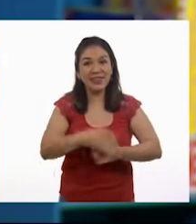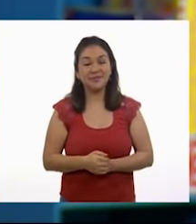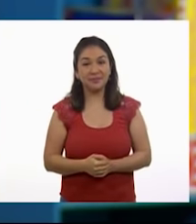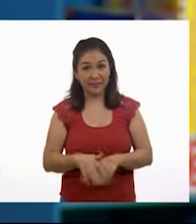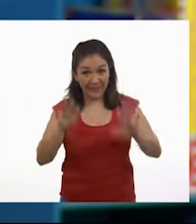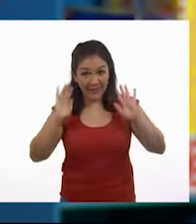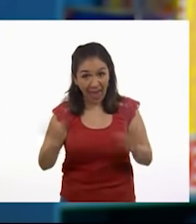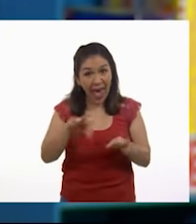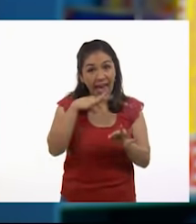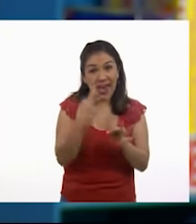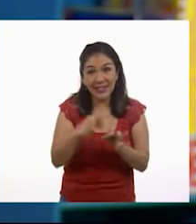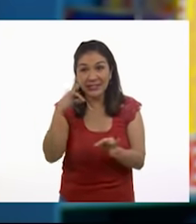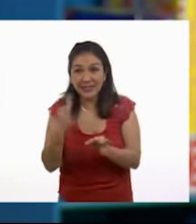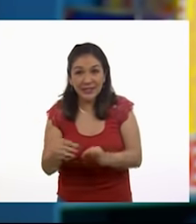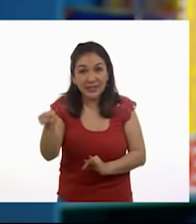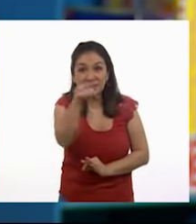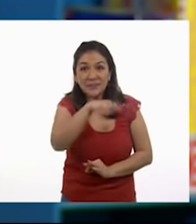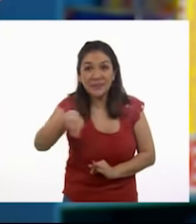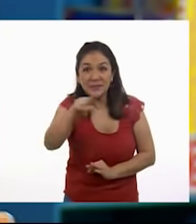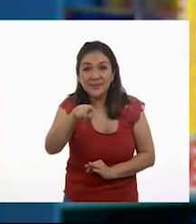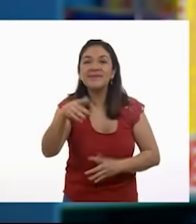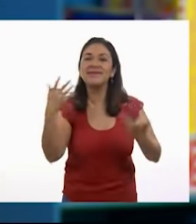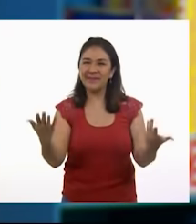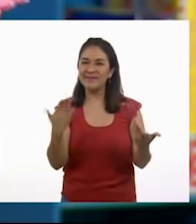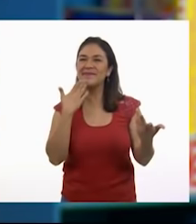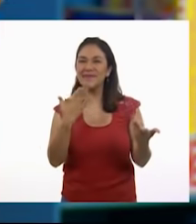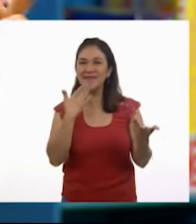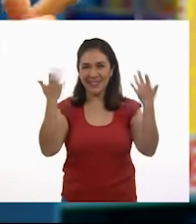lista y listo